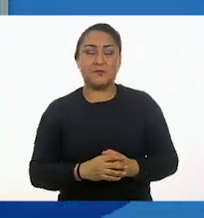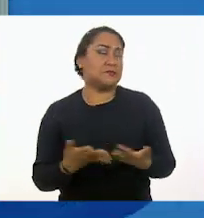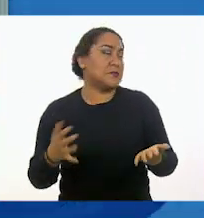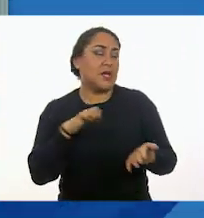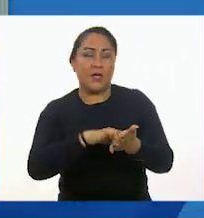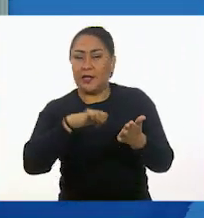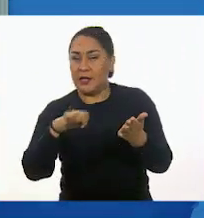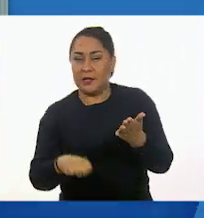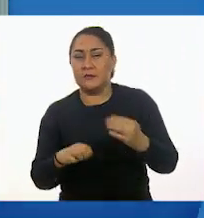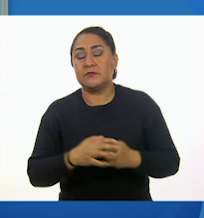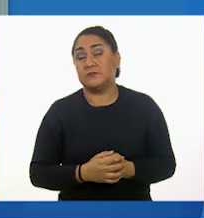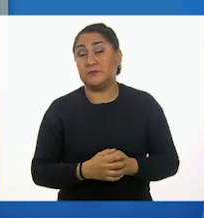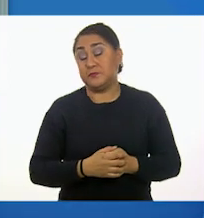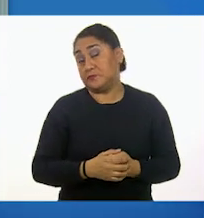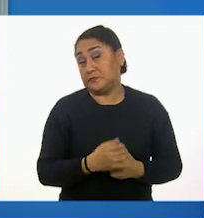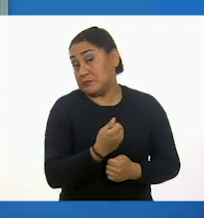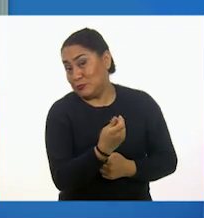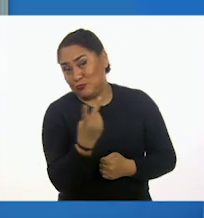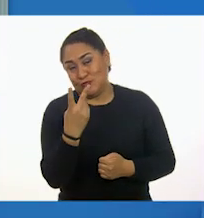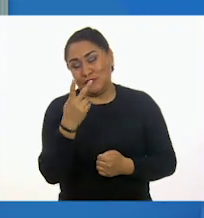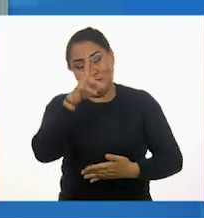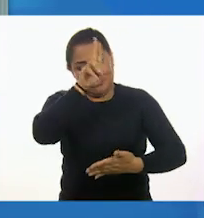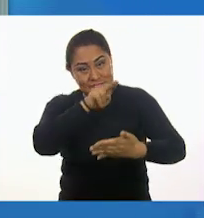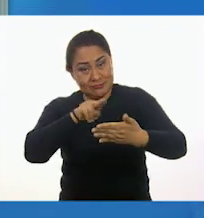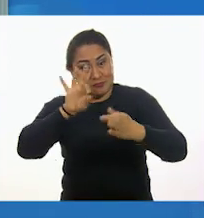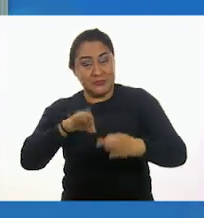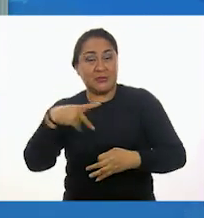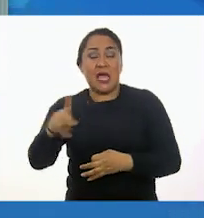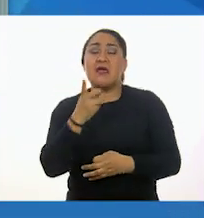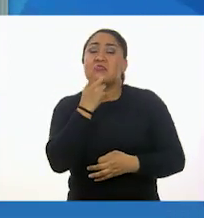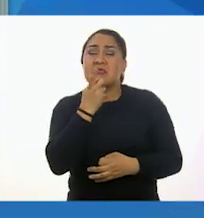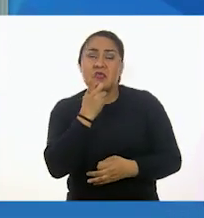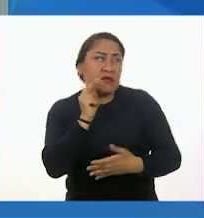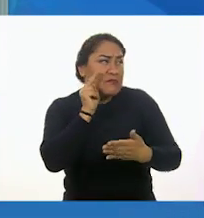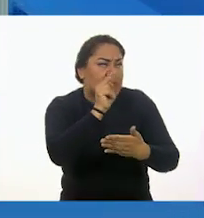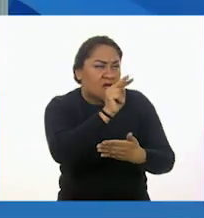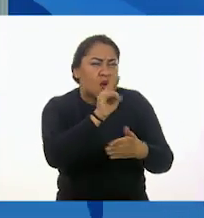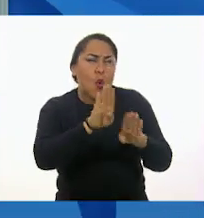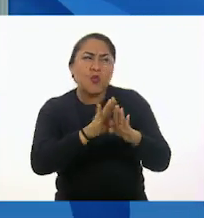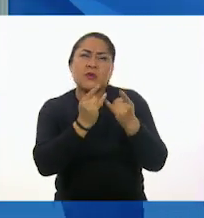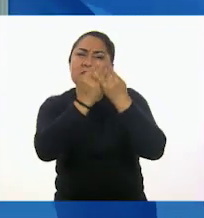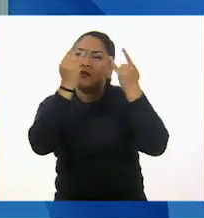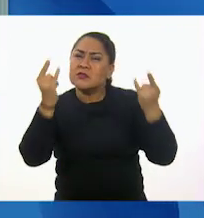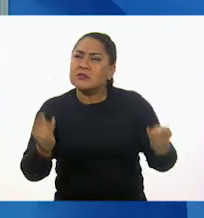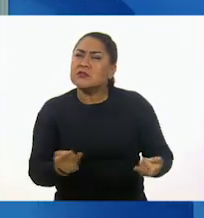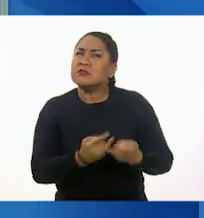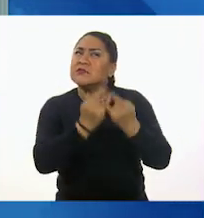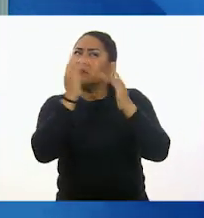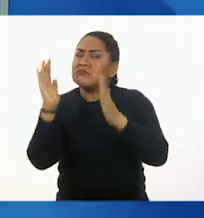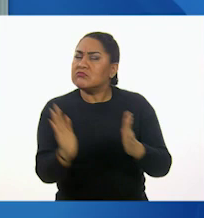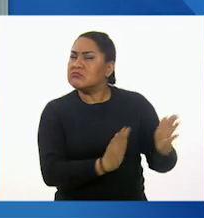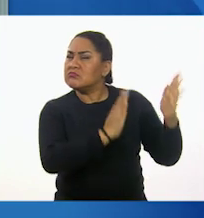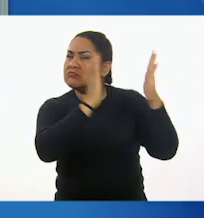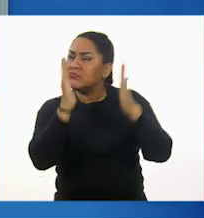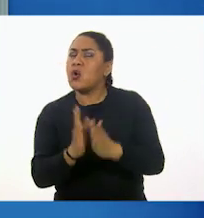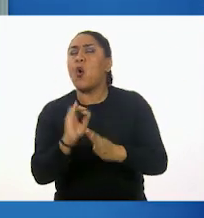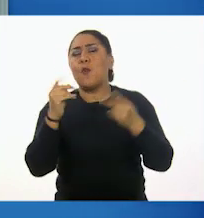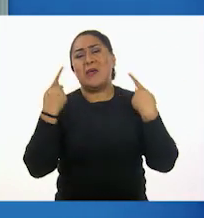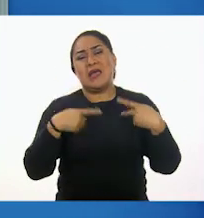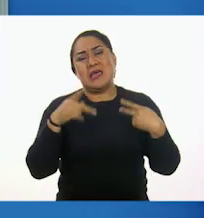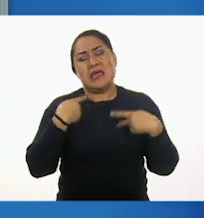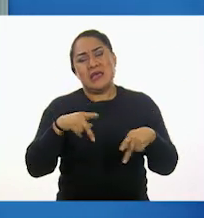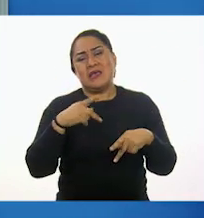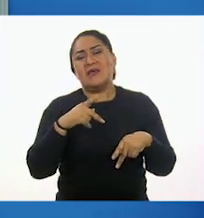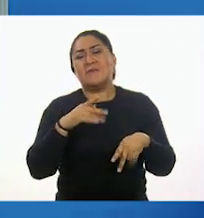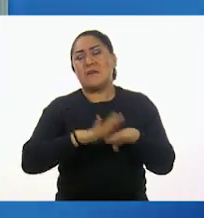Por ejemplo, algunas obras de Diego Rivera recrean diversos pasajes, hechos y personajes de la historia de